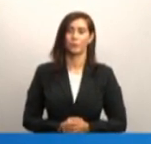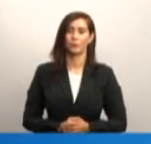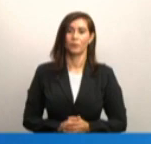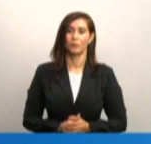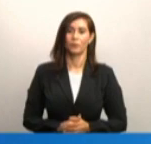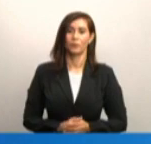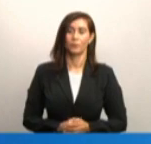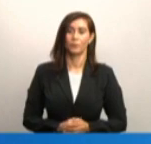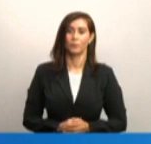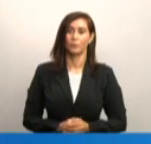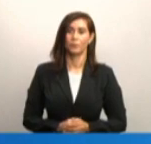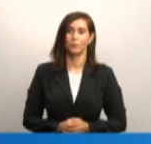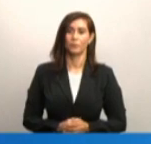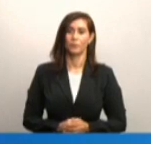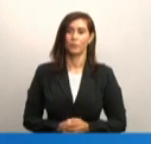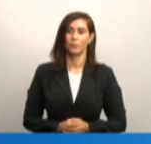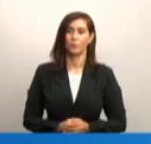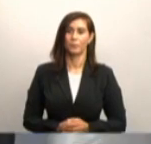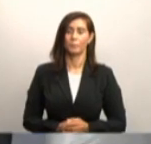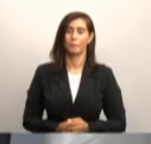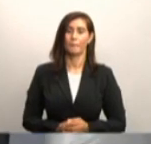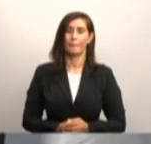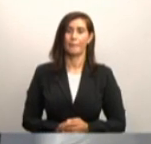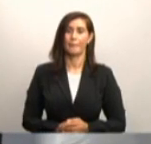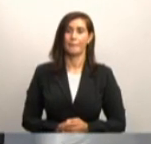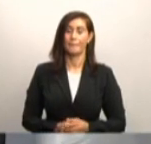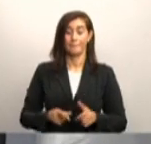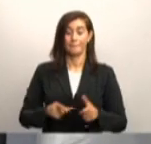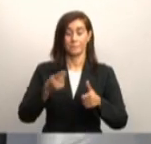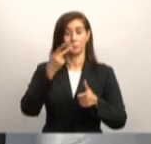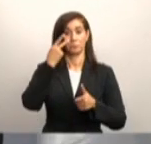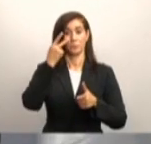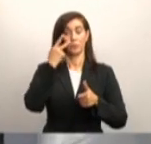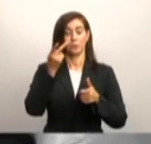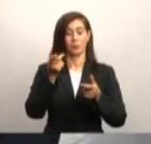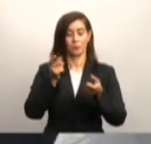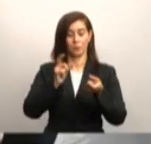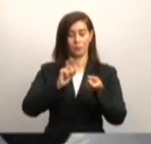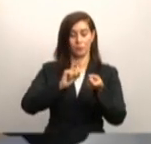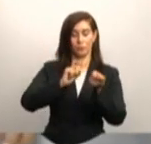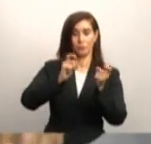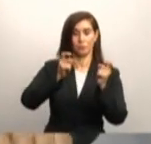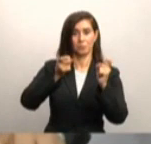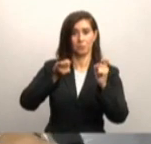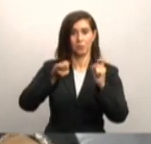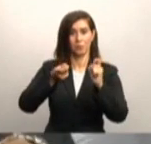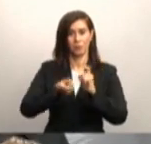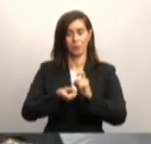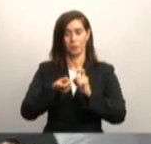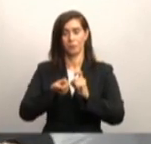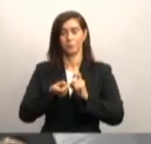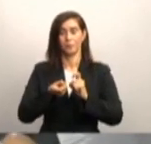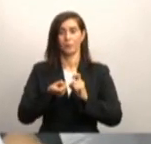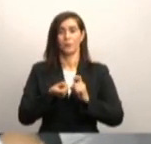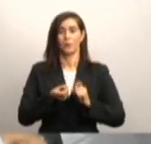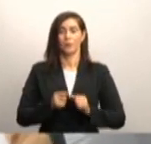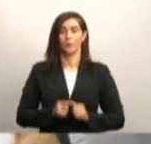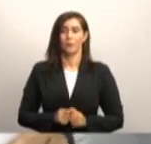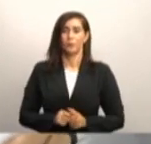Bueno, no tenemos un cambio sustancial. Lo que ha habido, si usted ve que el boletín de los boletines